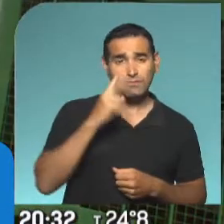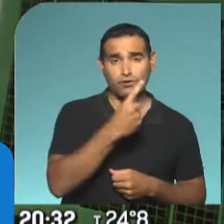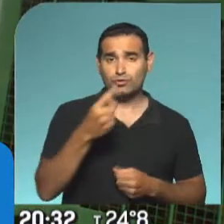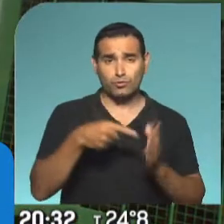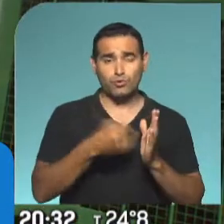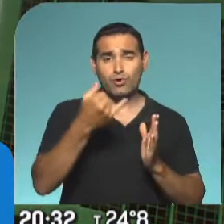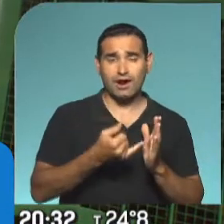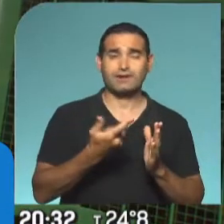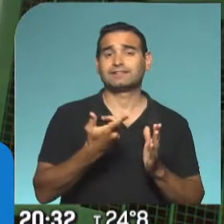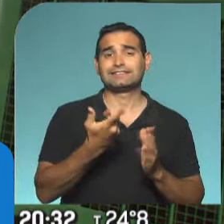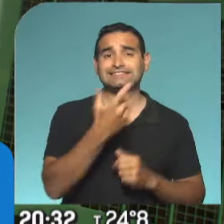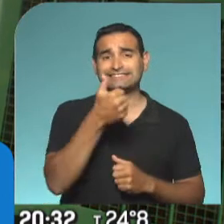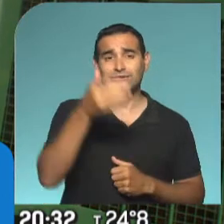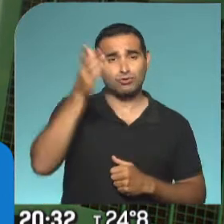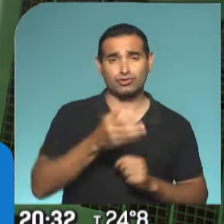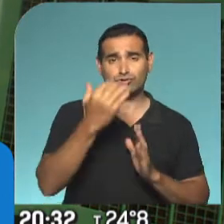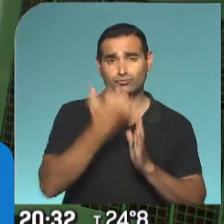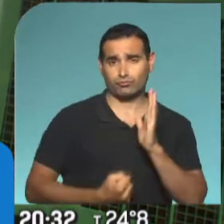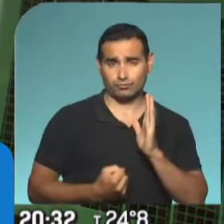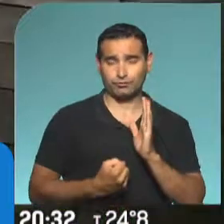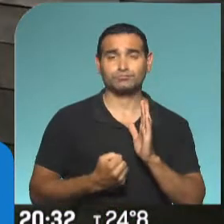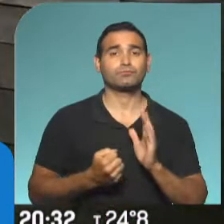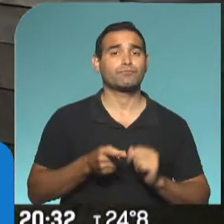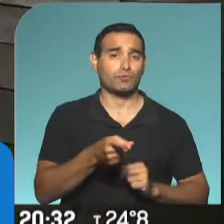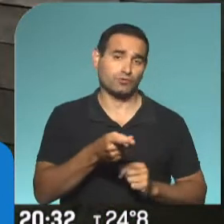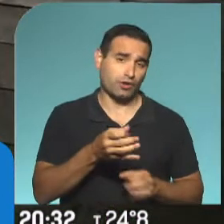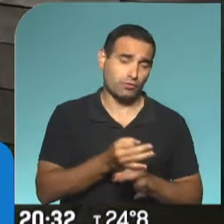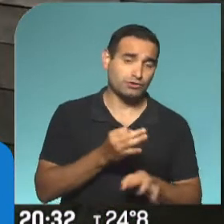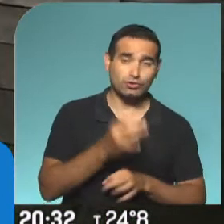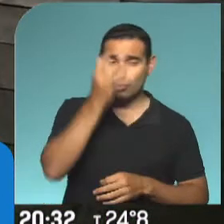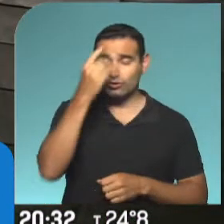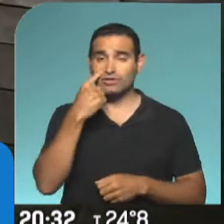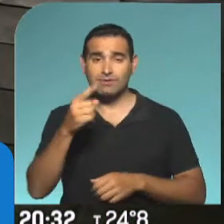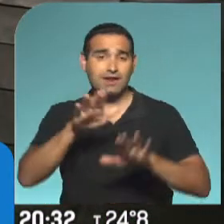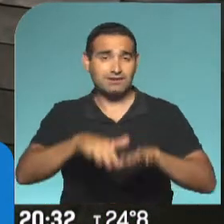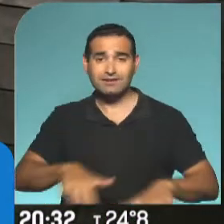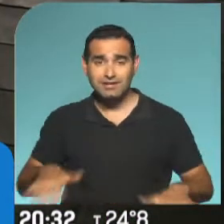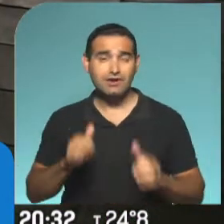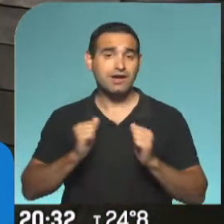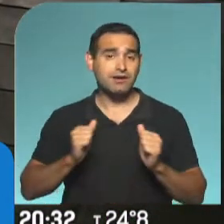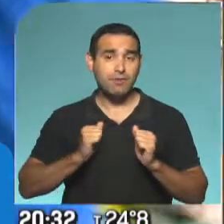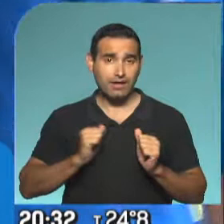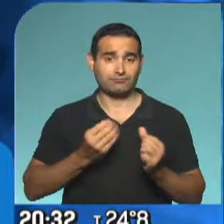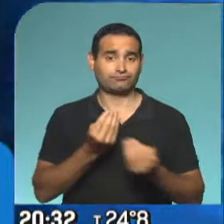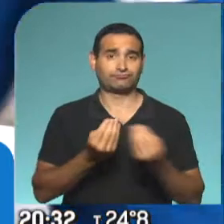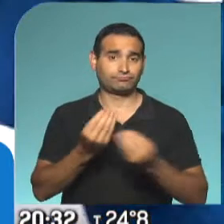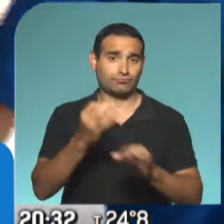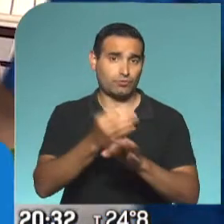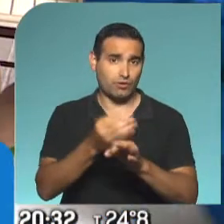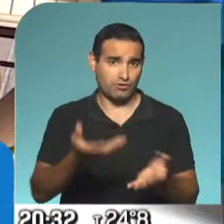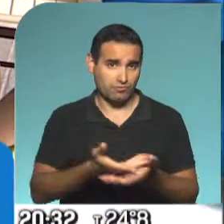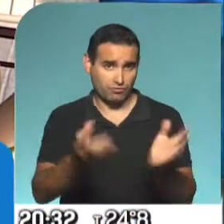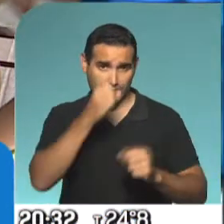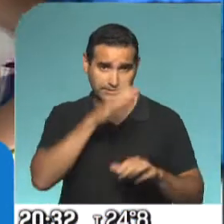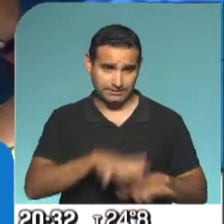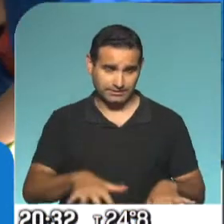un ajuste del 6% contra la educación. Mientras tanto, 12.000 niños y niñas están a la espera de una vacante en los niveles